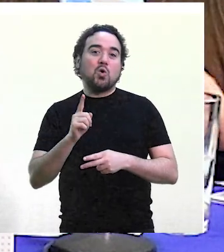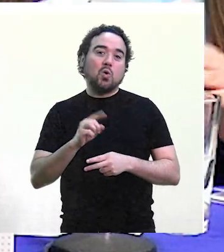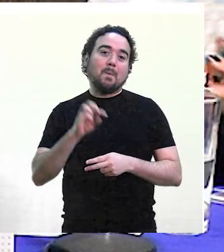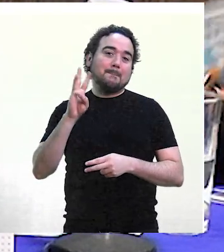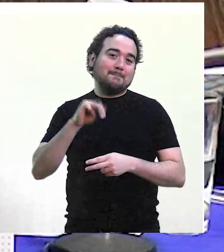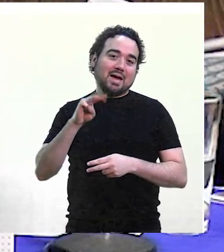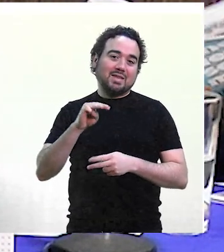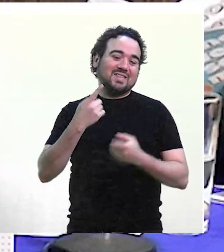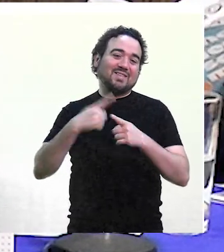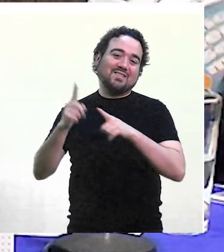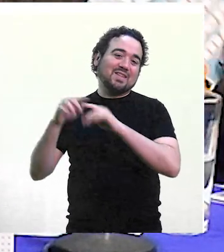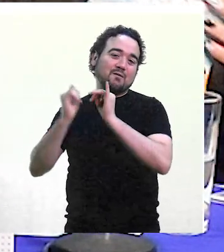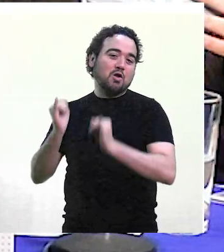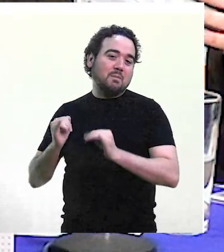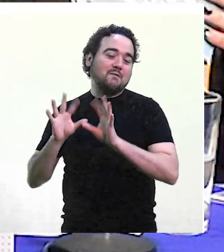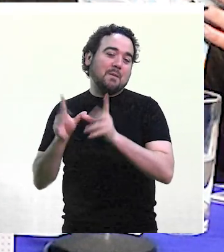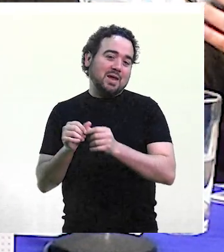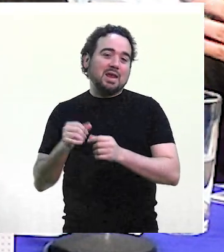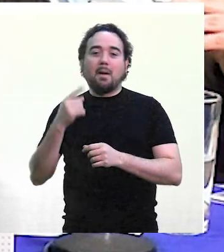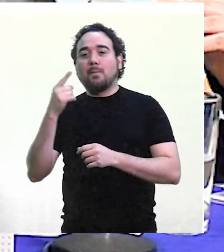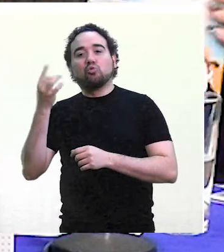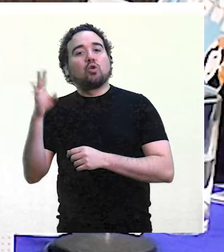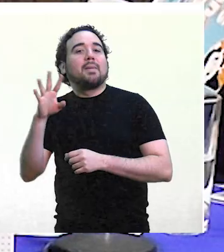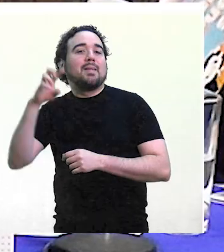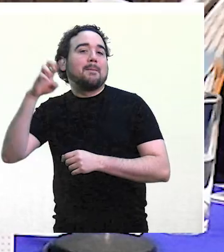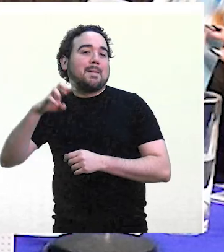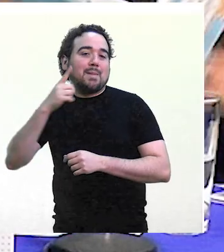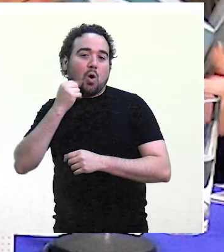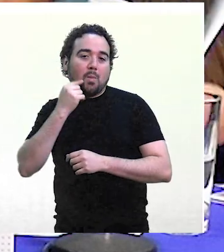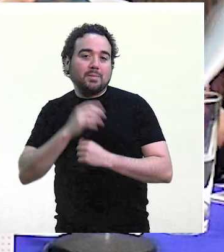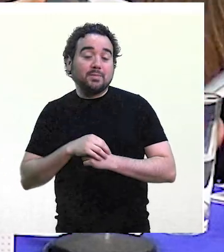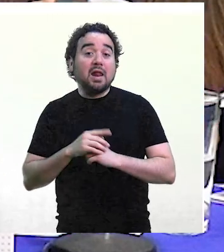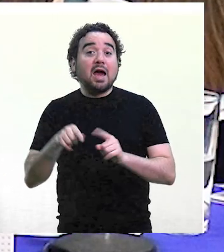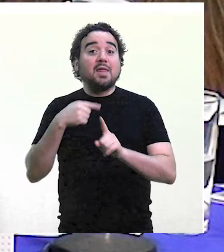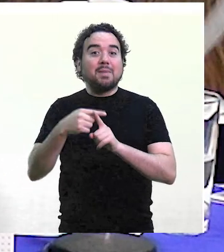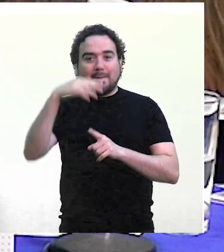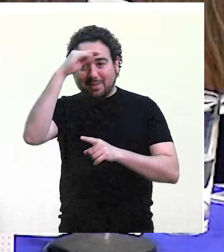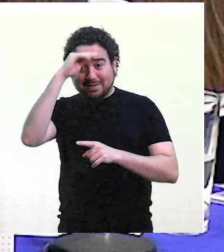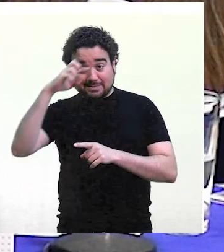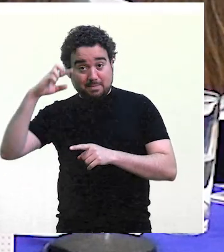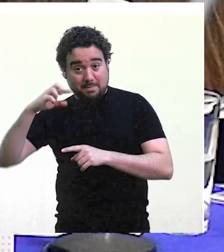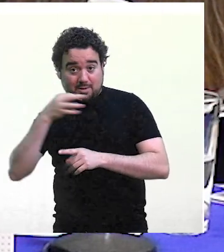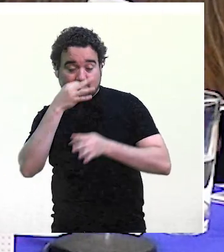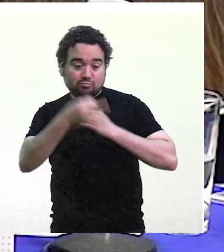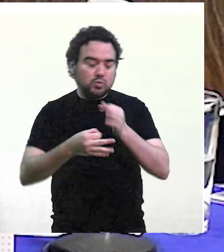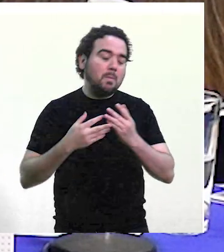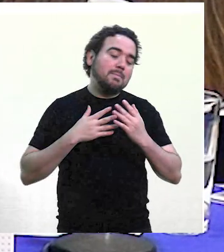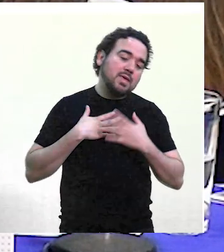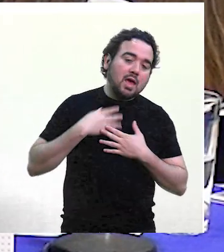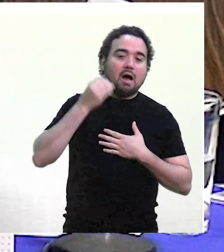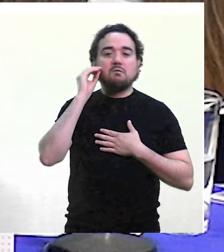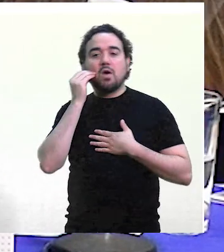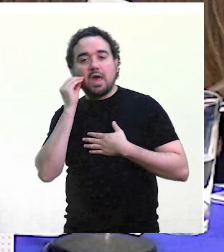en Distintas formas de familia. distintas formas de familia, pero además hay una pequeña sutileza donde el